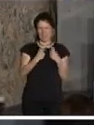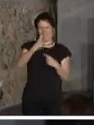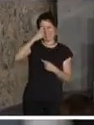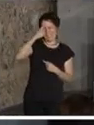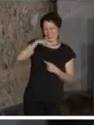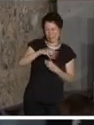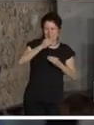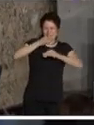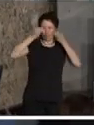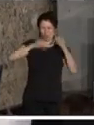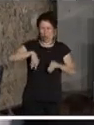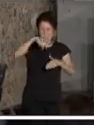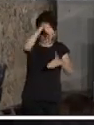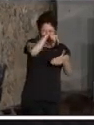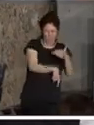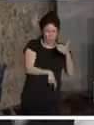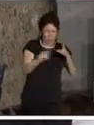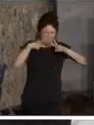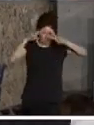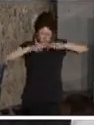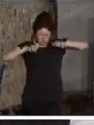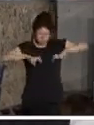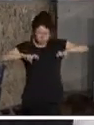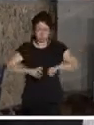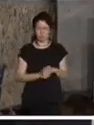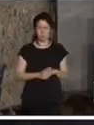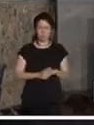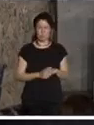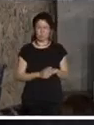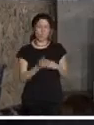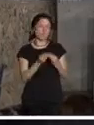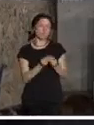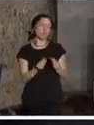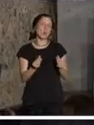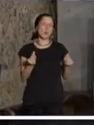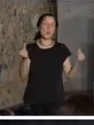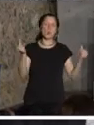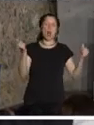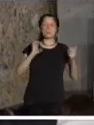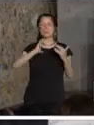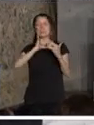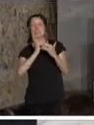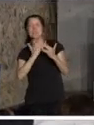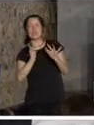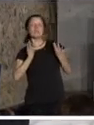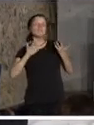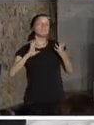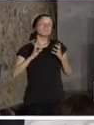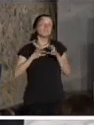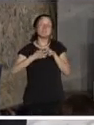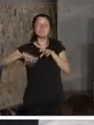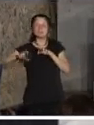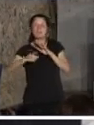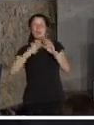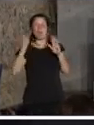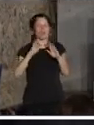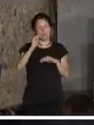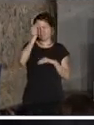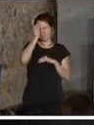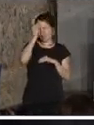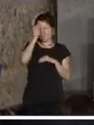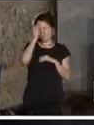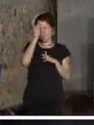historia leerla profundamente nada de tibieza nada de medias tintas a la hora de apostar por la memoria